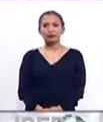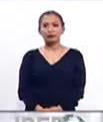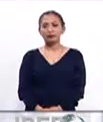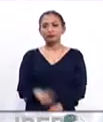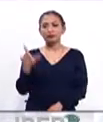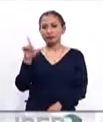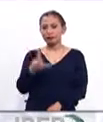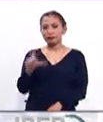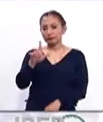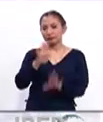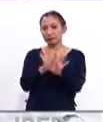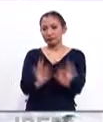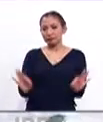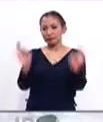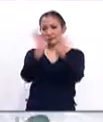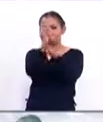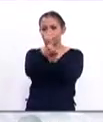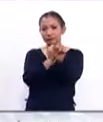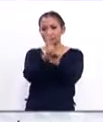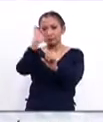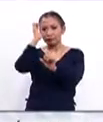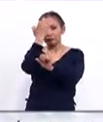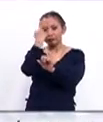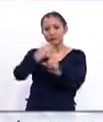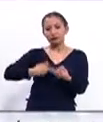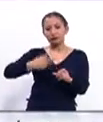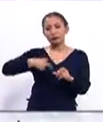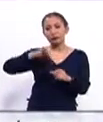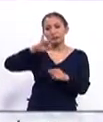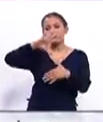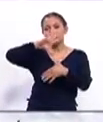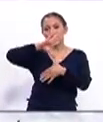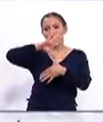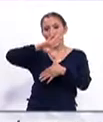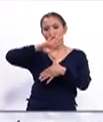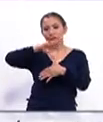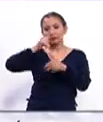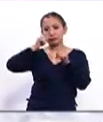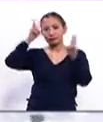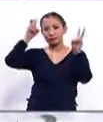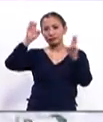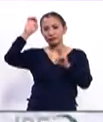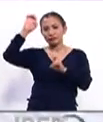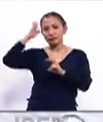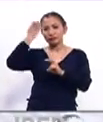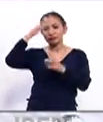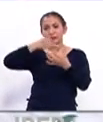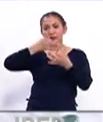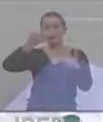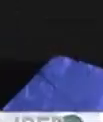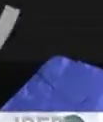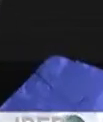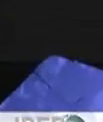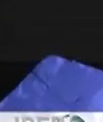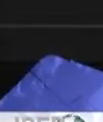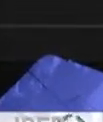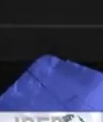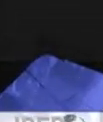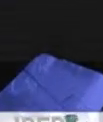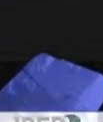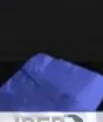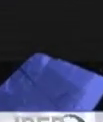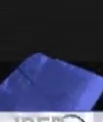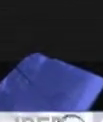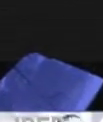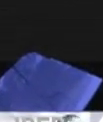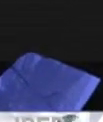Y este lunes le tenemos lo más relevante de la investigación espacial para el público iberoamericano en nuestra sección Espacio a Tierra. Espacio a